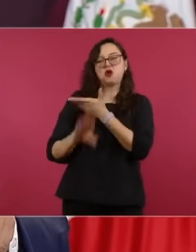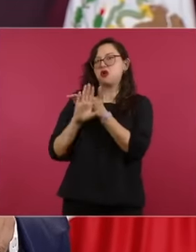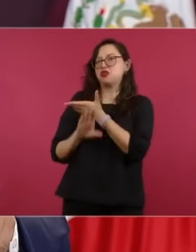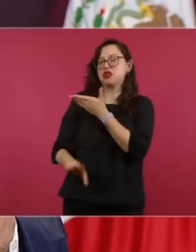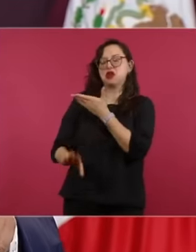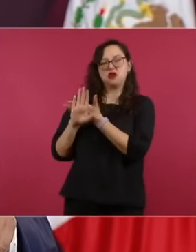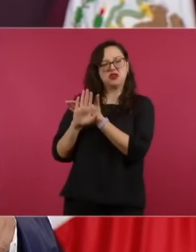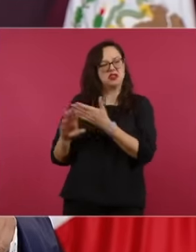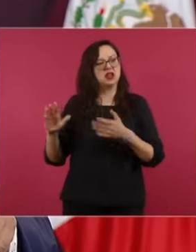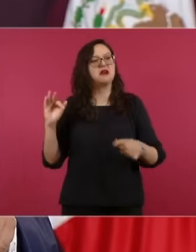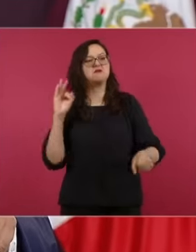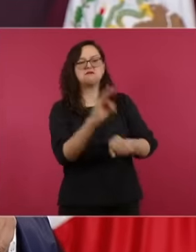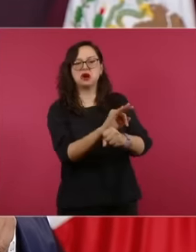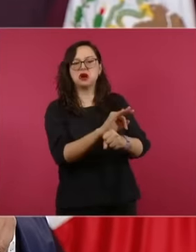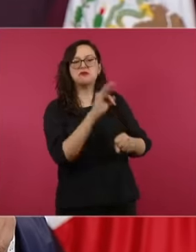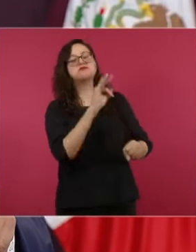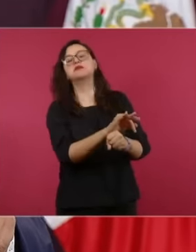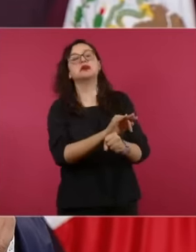que aquí decimos.